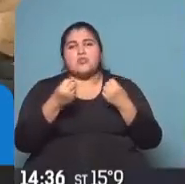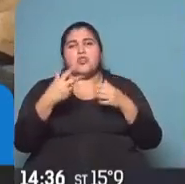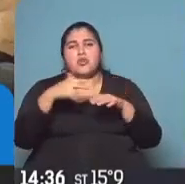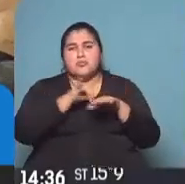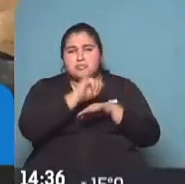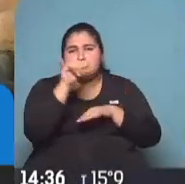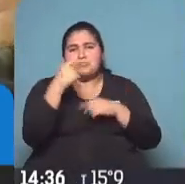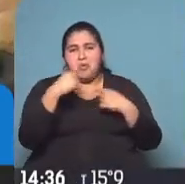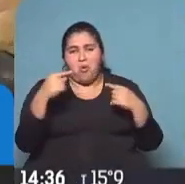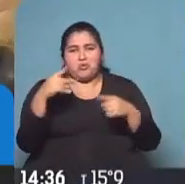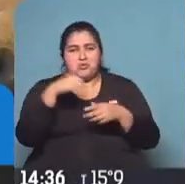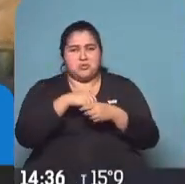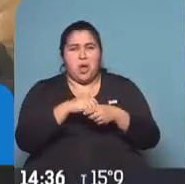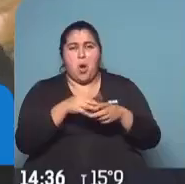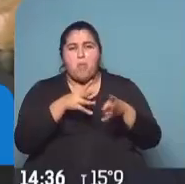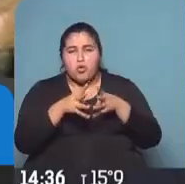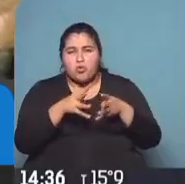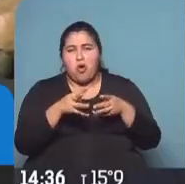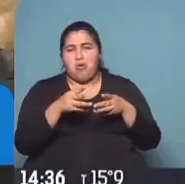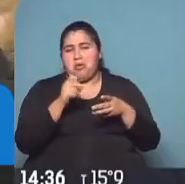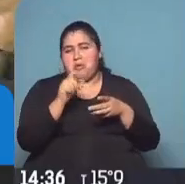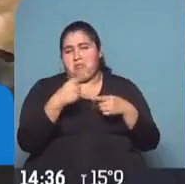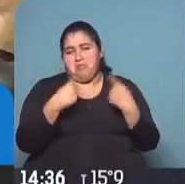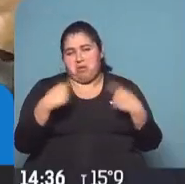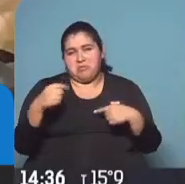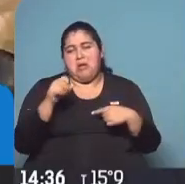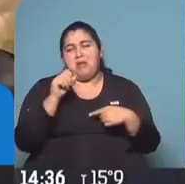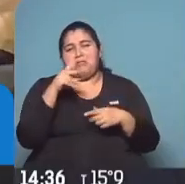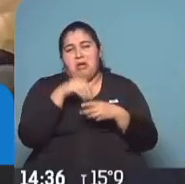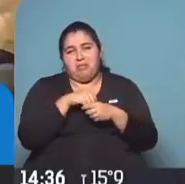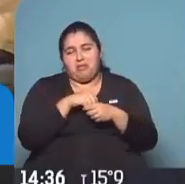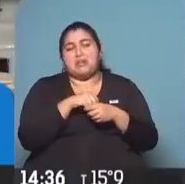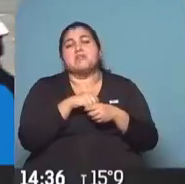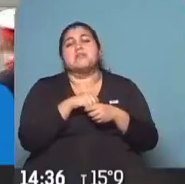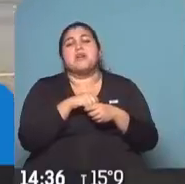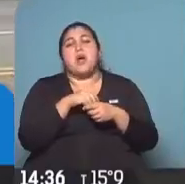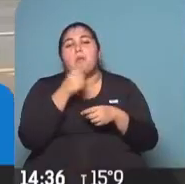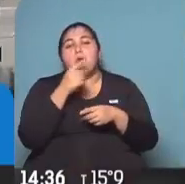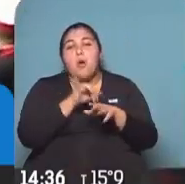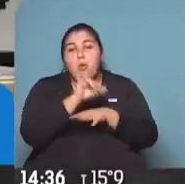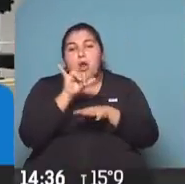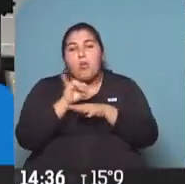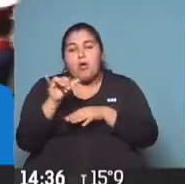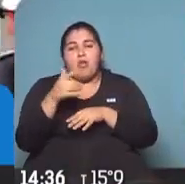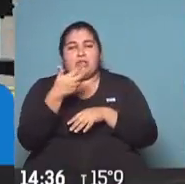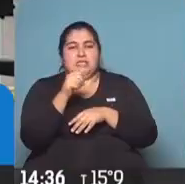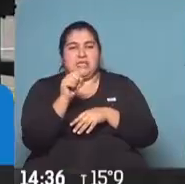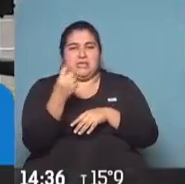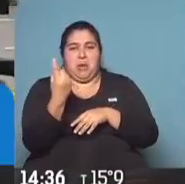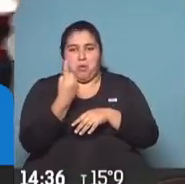16 motores construidos con materiales de carbono autonomía de los 60 minutos